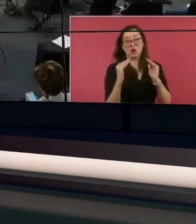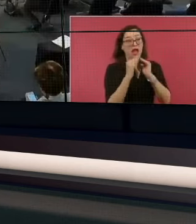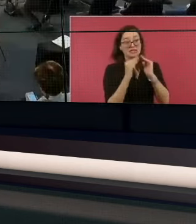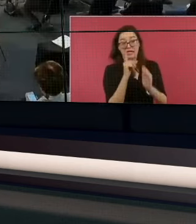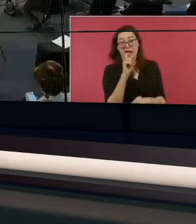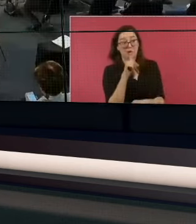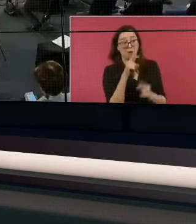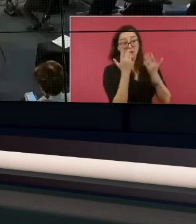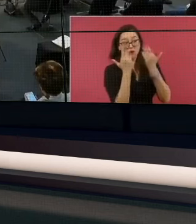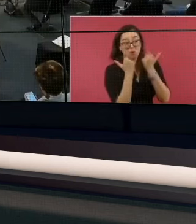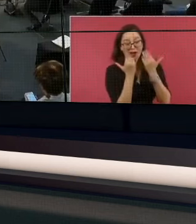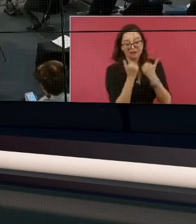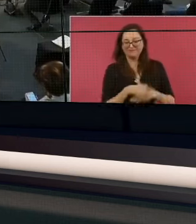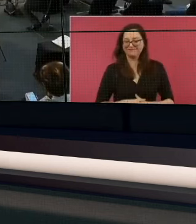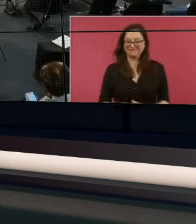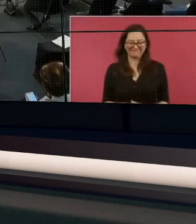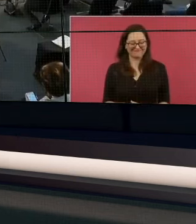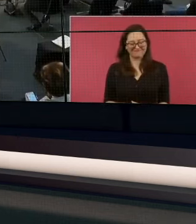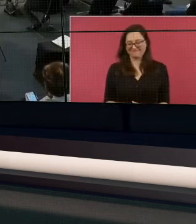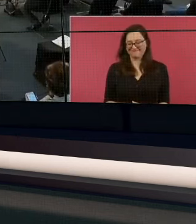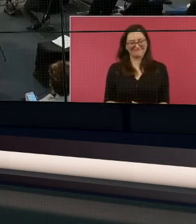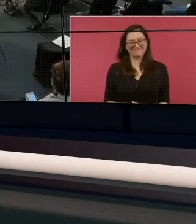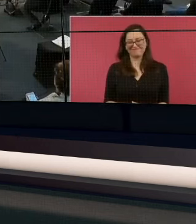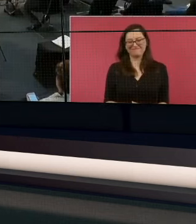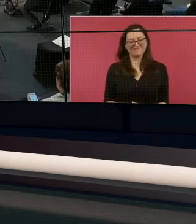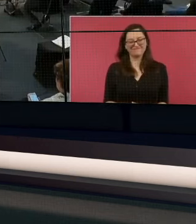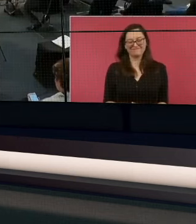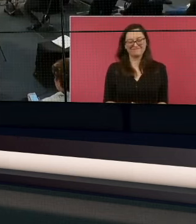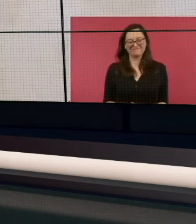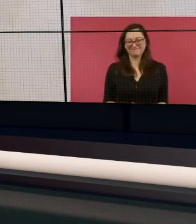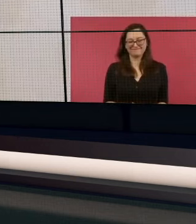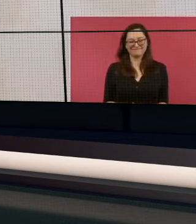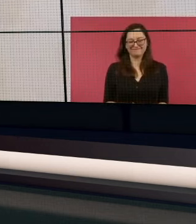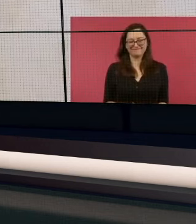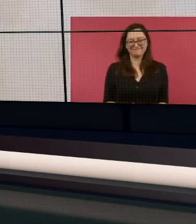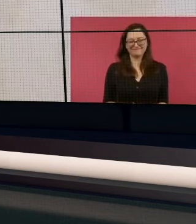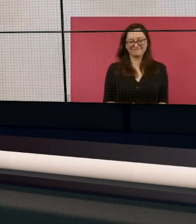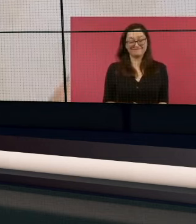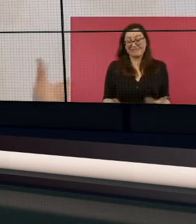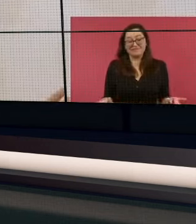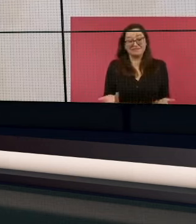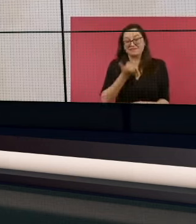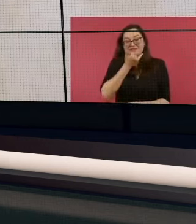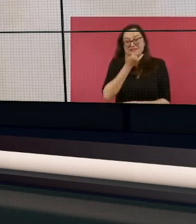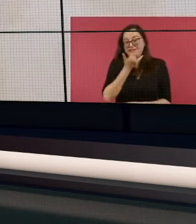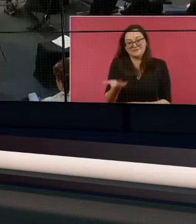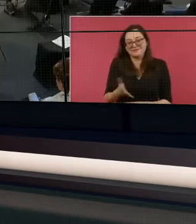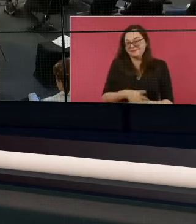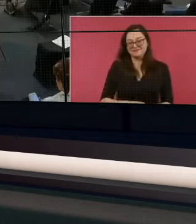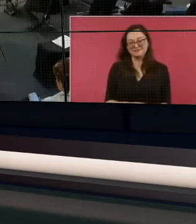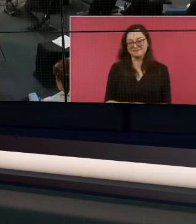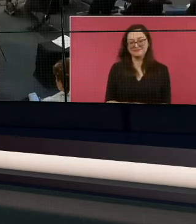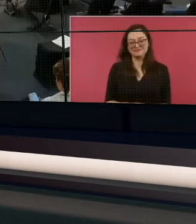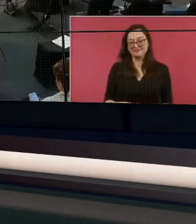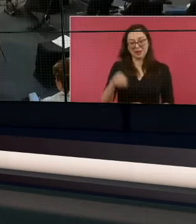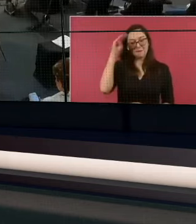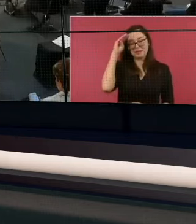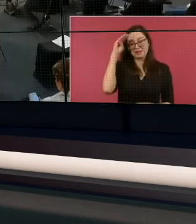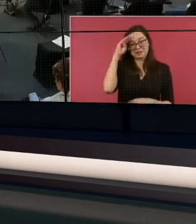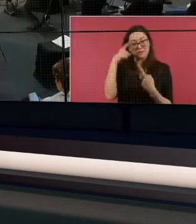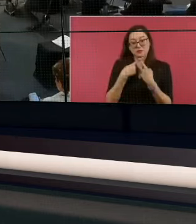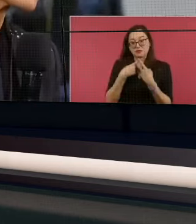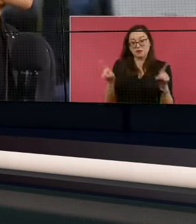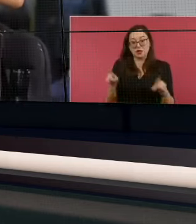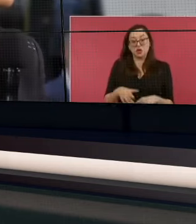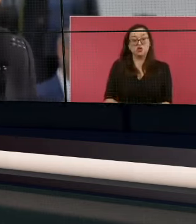lugar pero no han generado las condiciones para que les llegue a sus casas Ah sí pero yo tengo otros datos